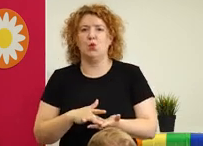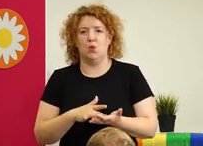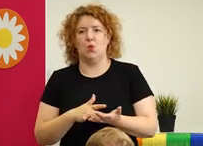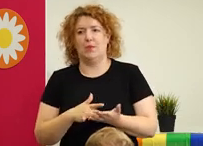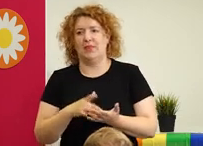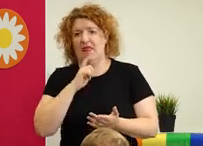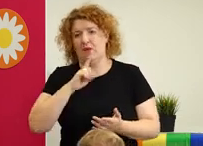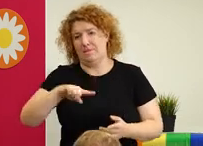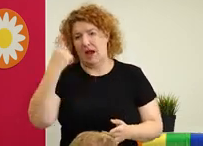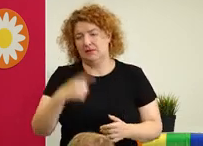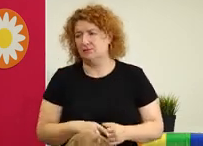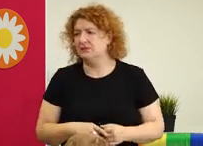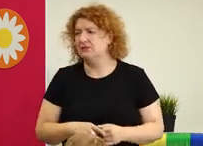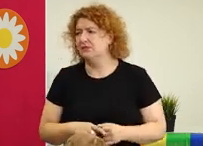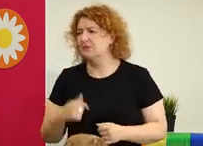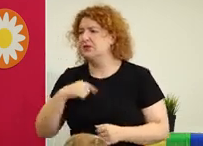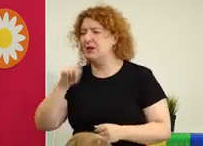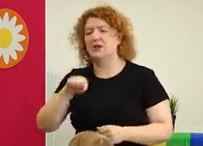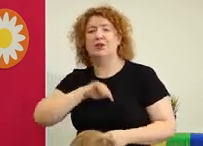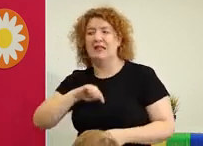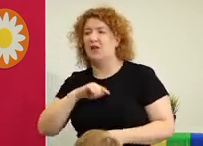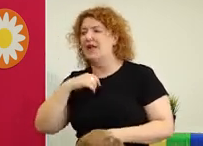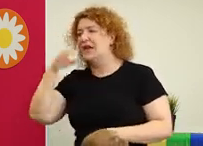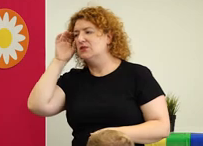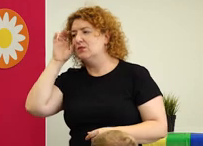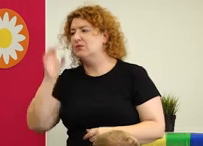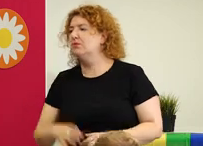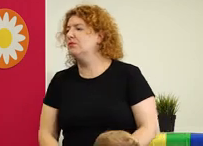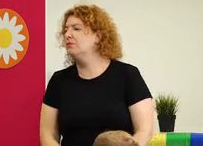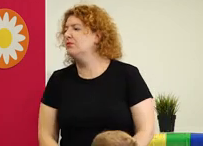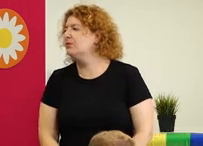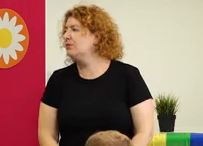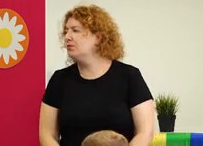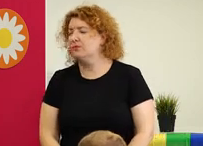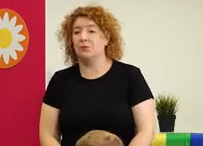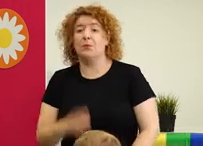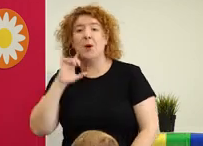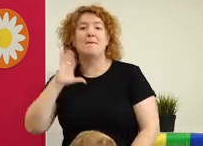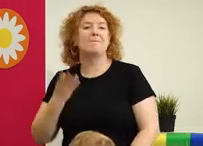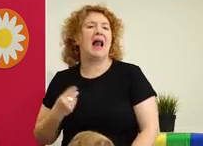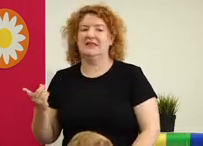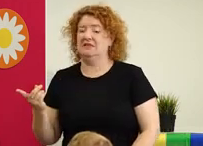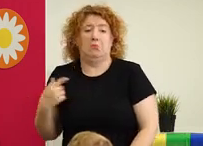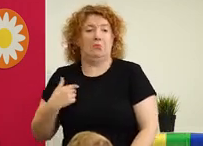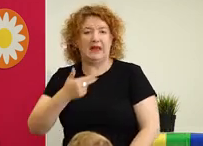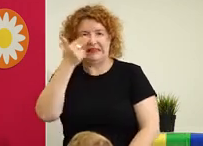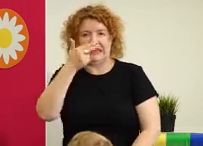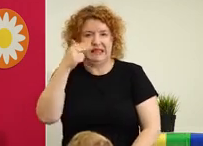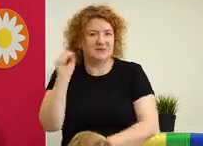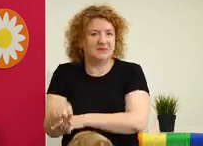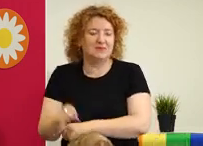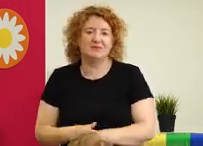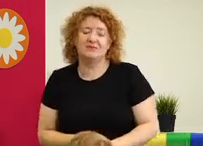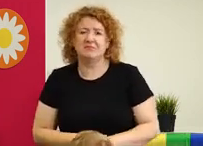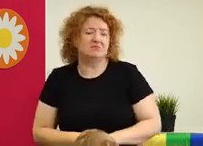siempre he escuchado o también lo sentí, ¿no? En plan, cuando dice la gente lo que está pasando en Palestina no les interesa, ¿no? O no